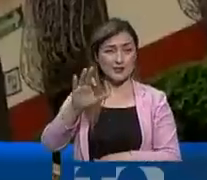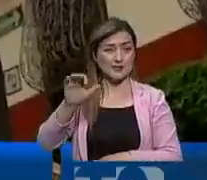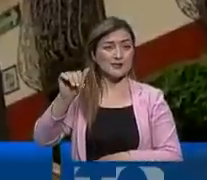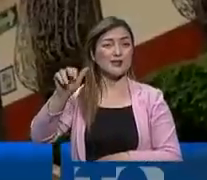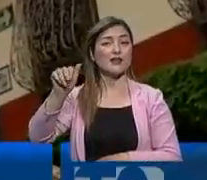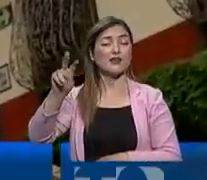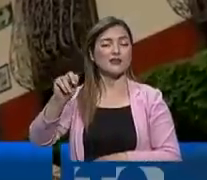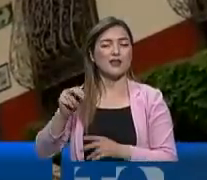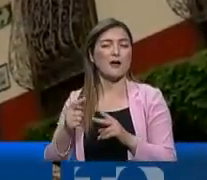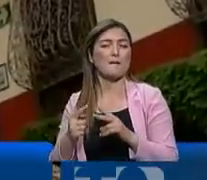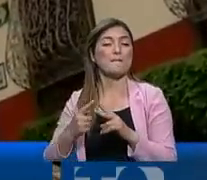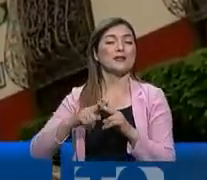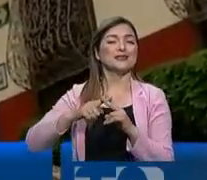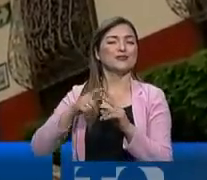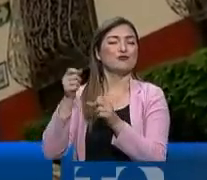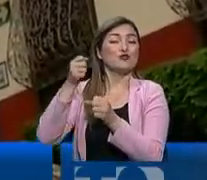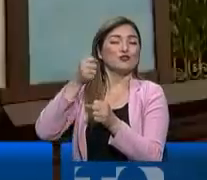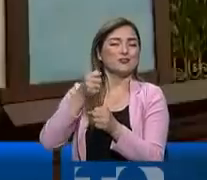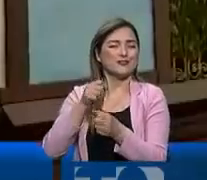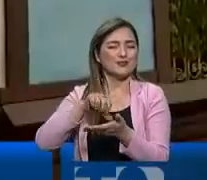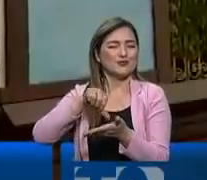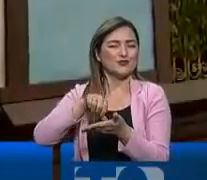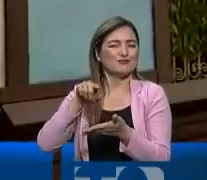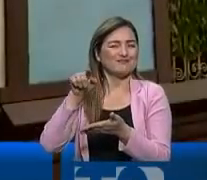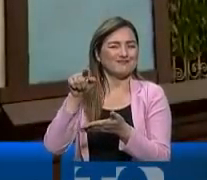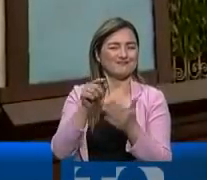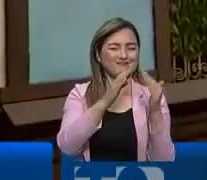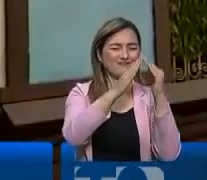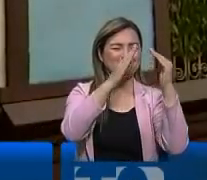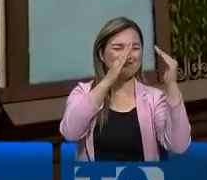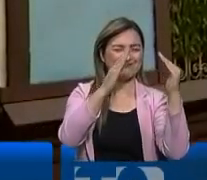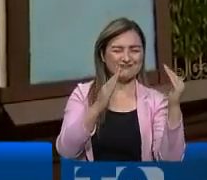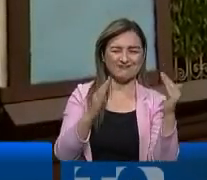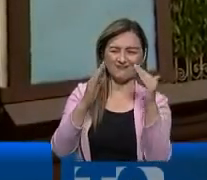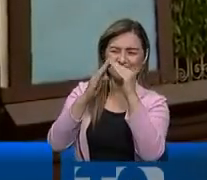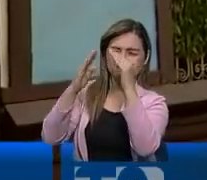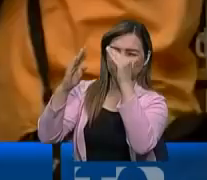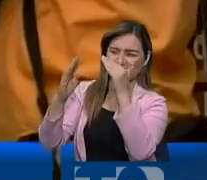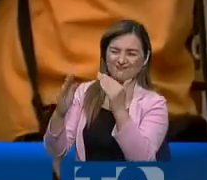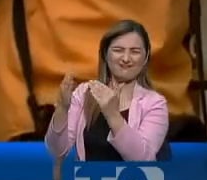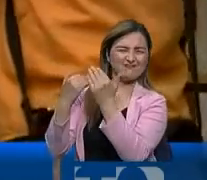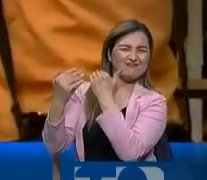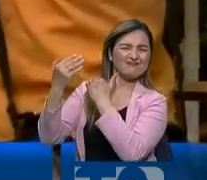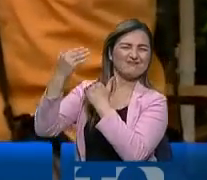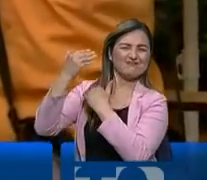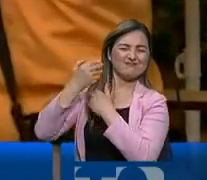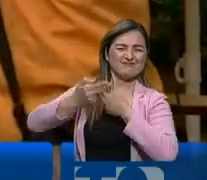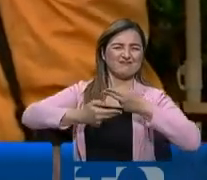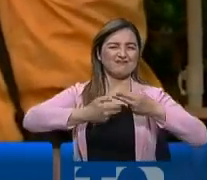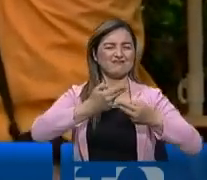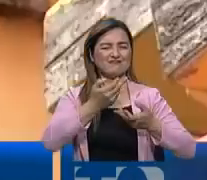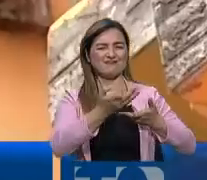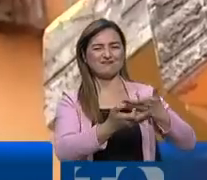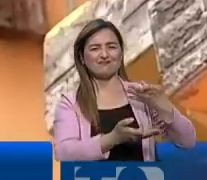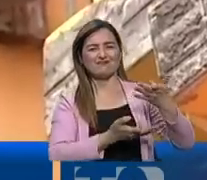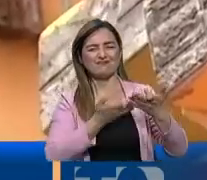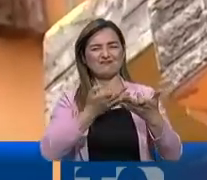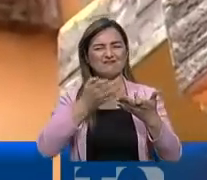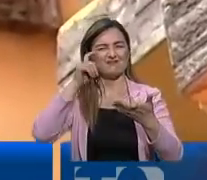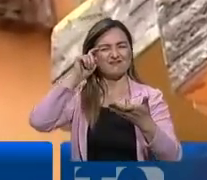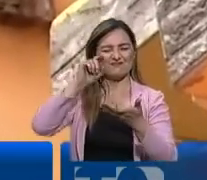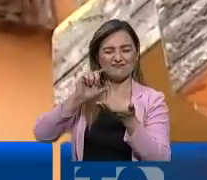Esos 444 escalones rodeados de casas coloniales en las que funcionan negocios como tiendas de recuerdos, cafeterías,